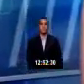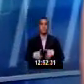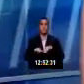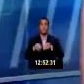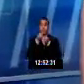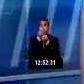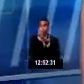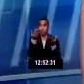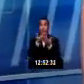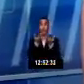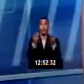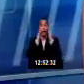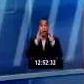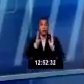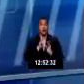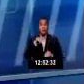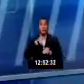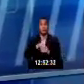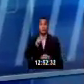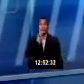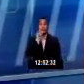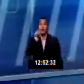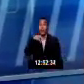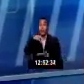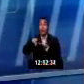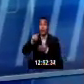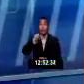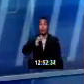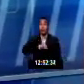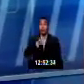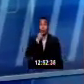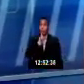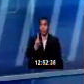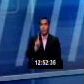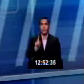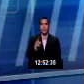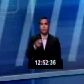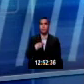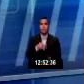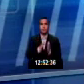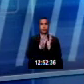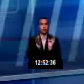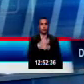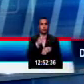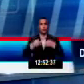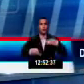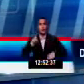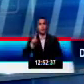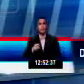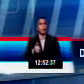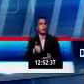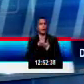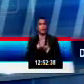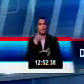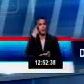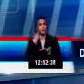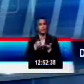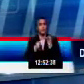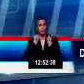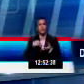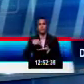Seguimos informando, muchísima atención, porque quienes deben pagar pensiones alimenticias demandan de los funcionarios judiciales facilidades